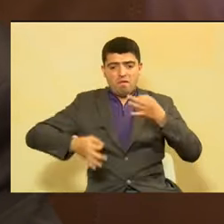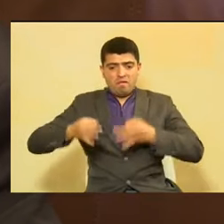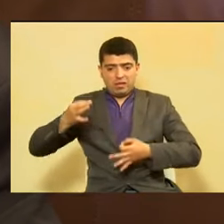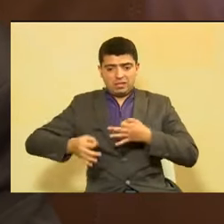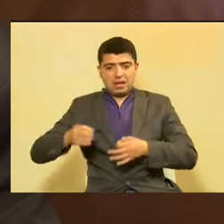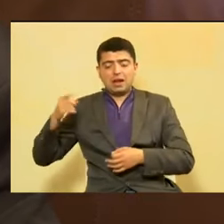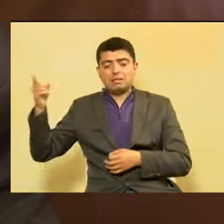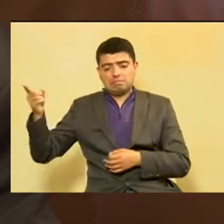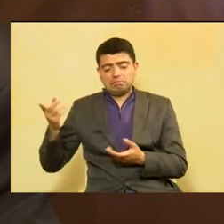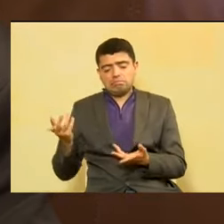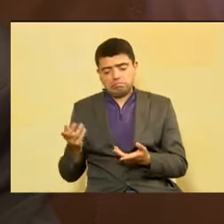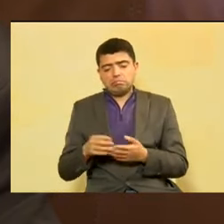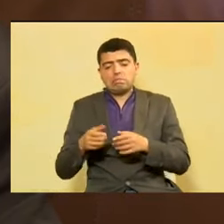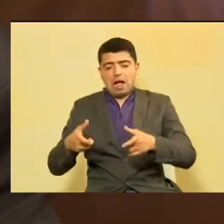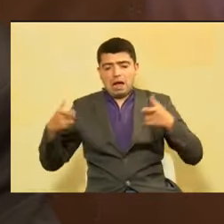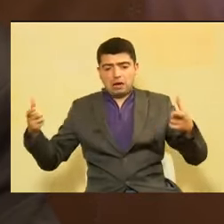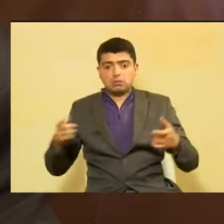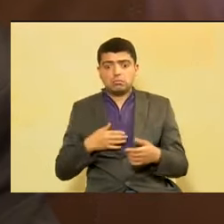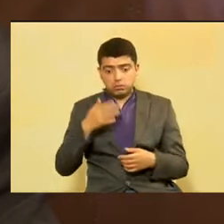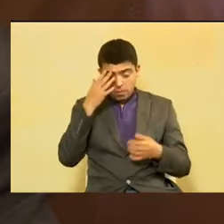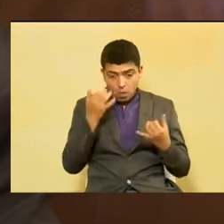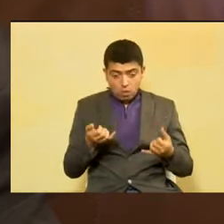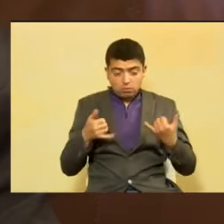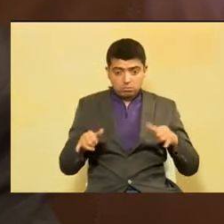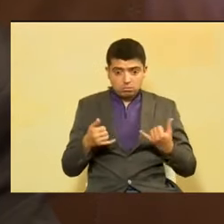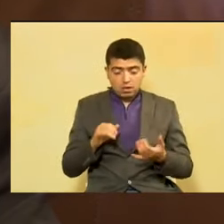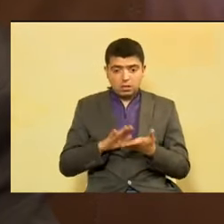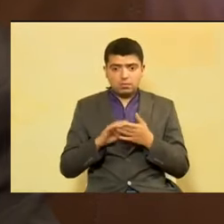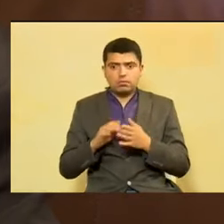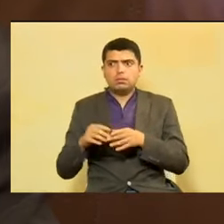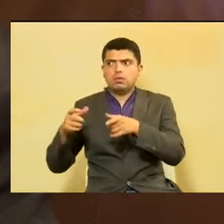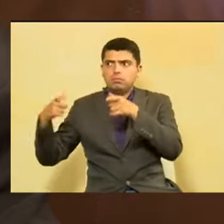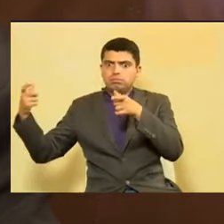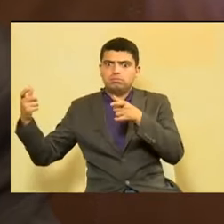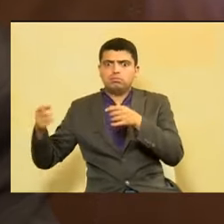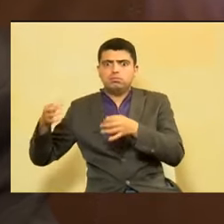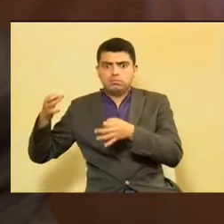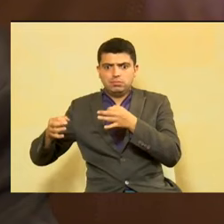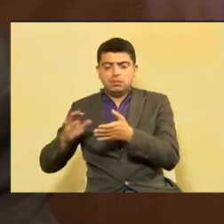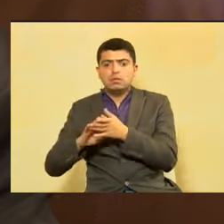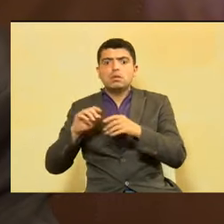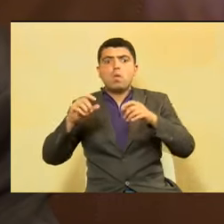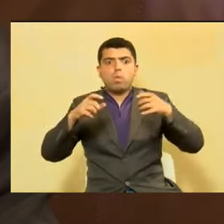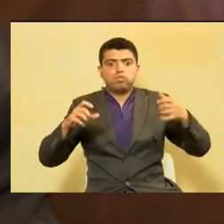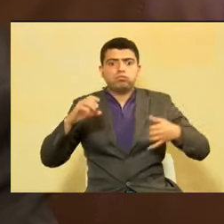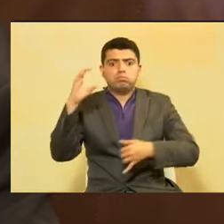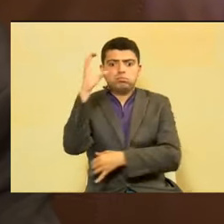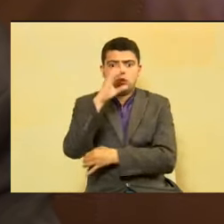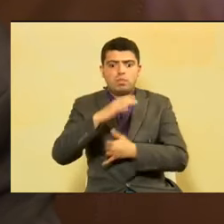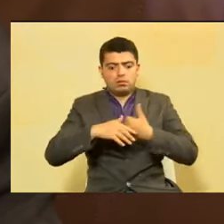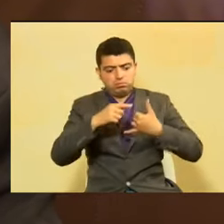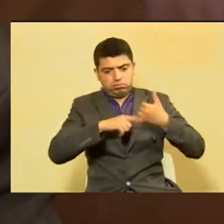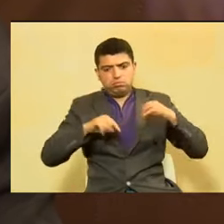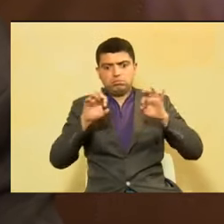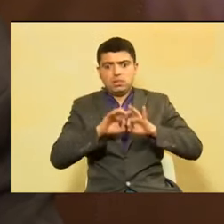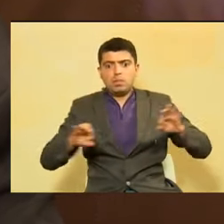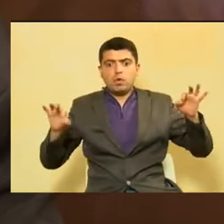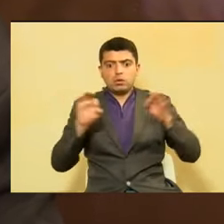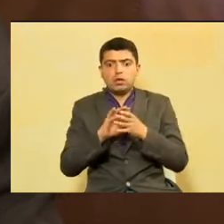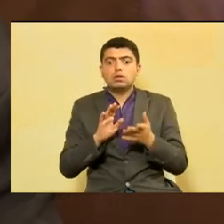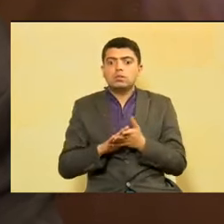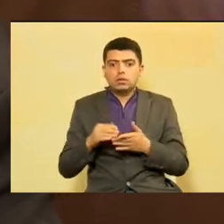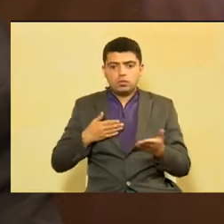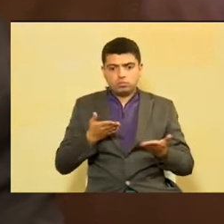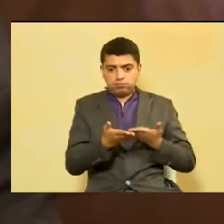tiempo y no podemos jugar con un sector tan importante con una población tan importante que le prestaron un